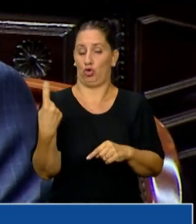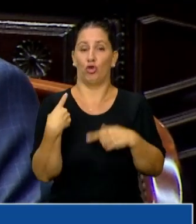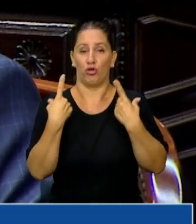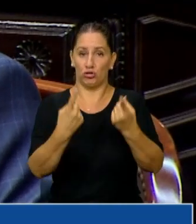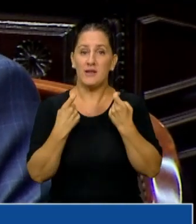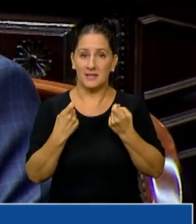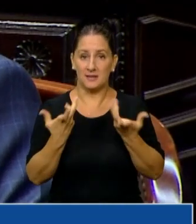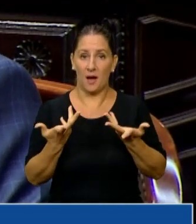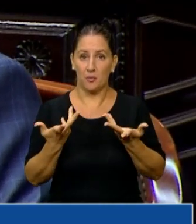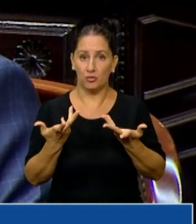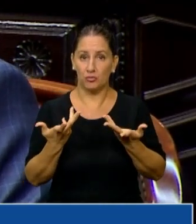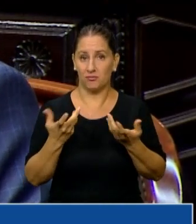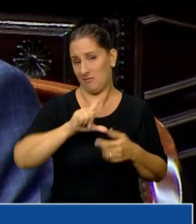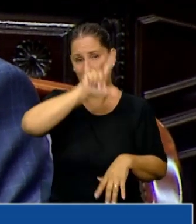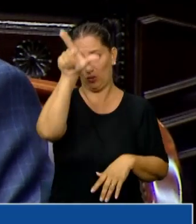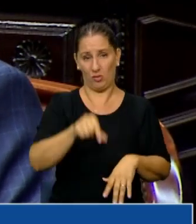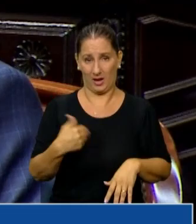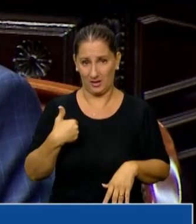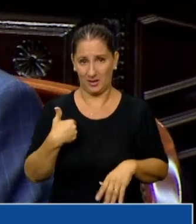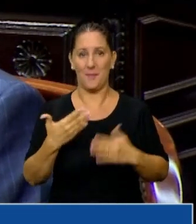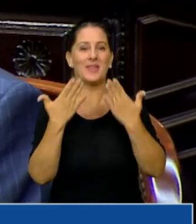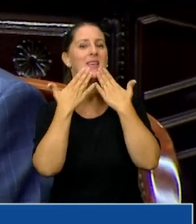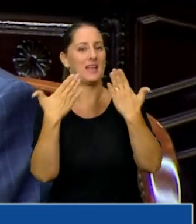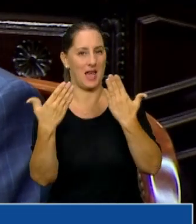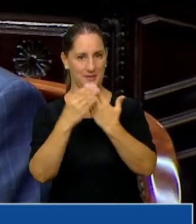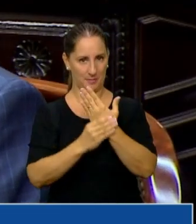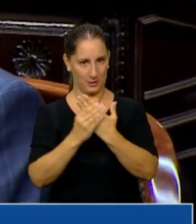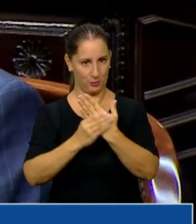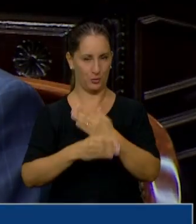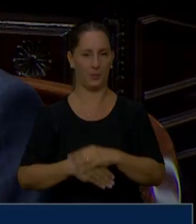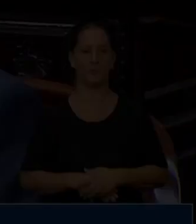necesitando en todo el país. Gracias, ministro. Gracias, diputado.